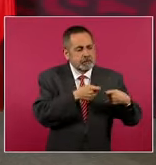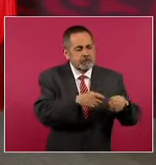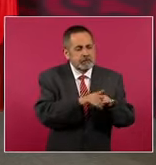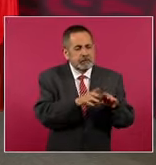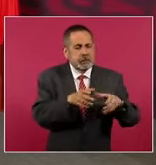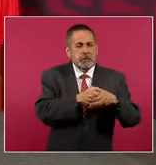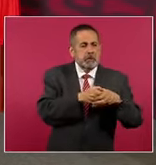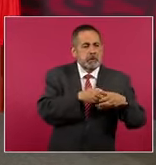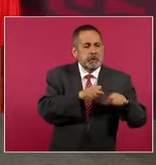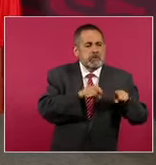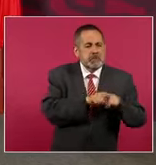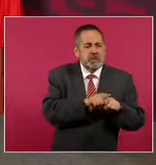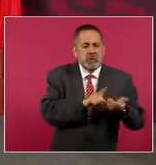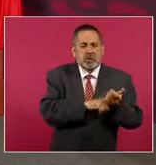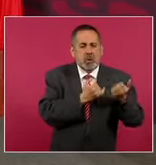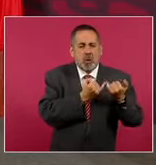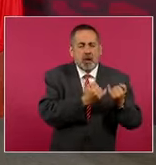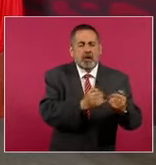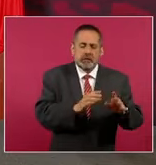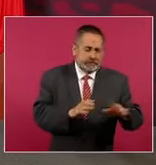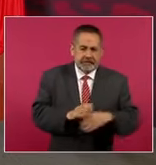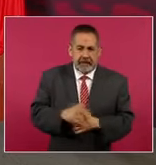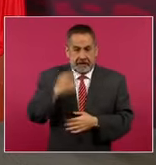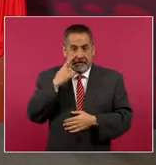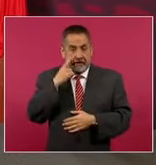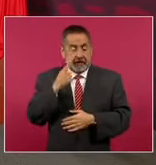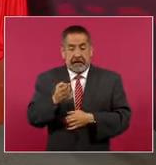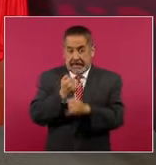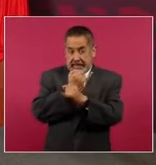centralistas. Después de la independencia